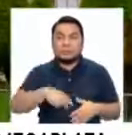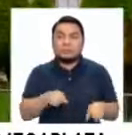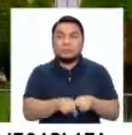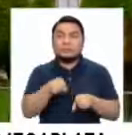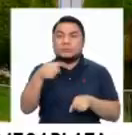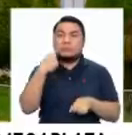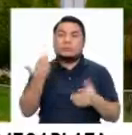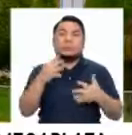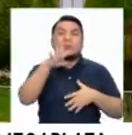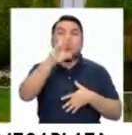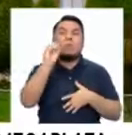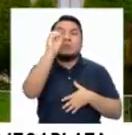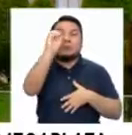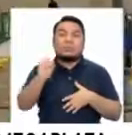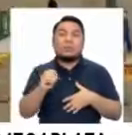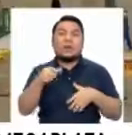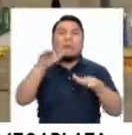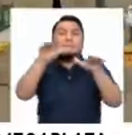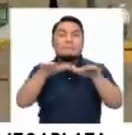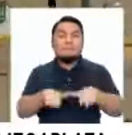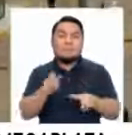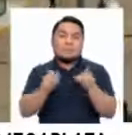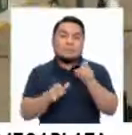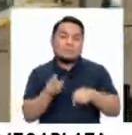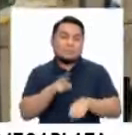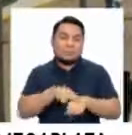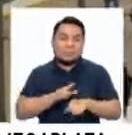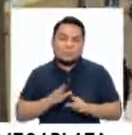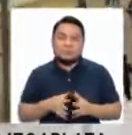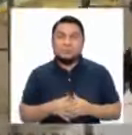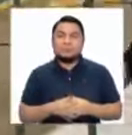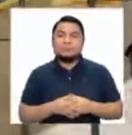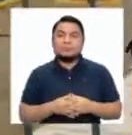es del 50% de lo permitido normalmente.